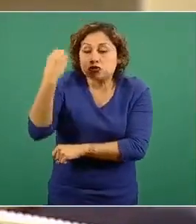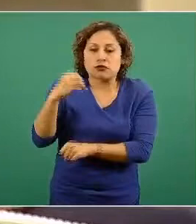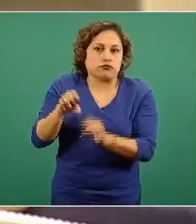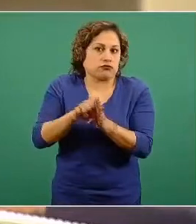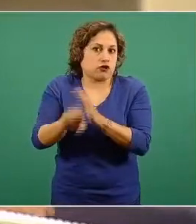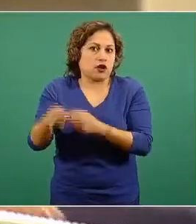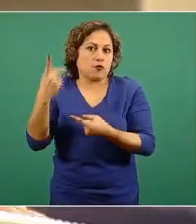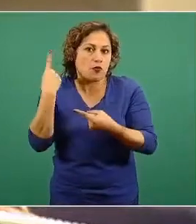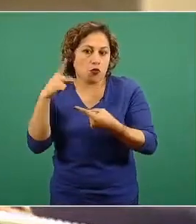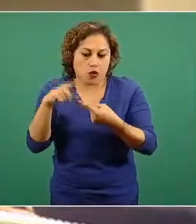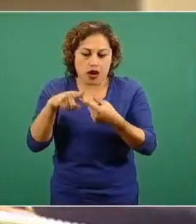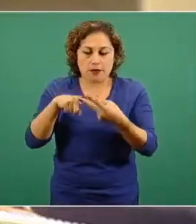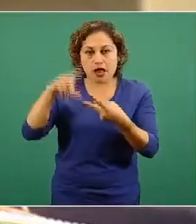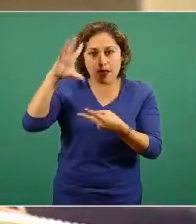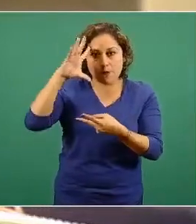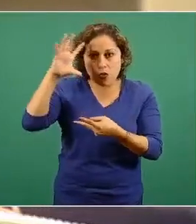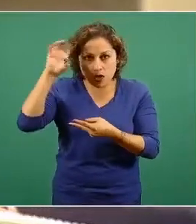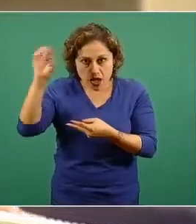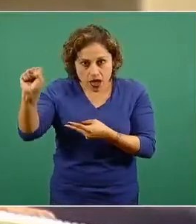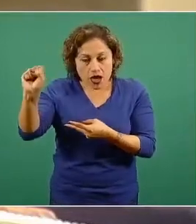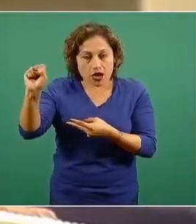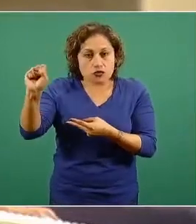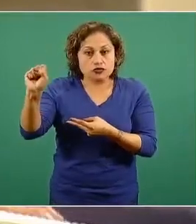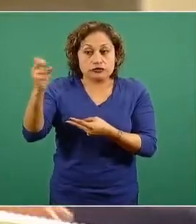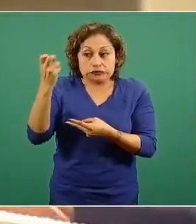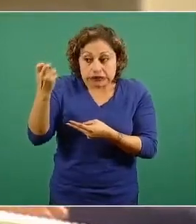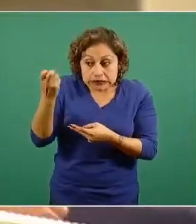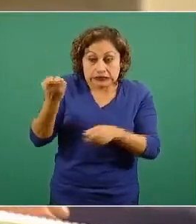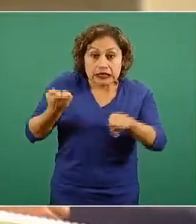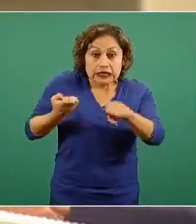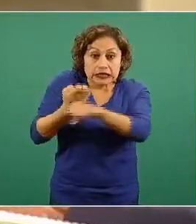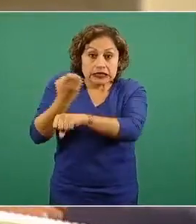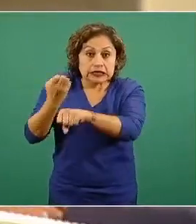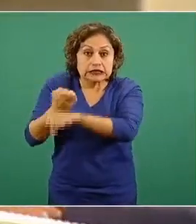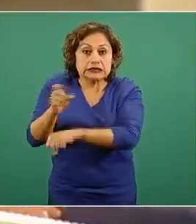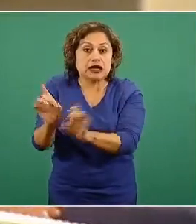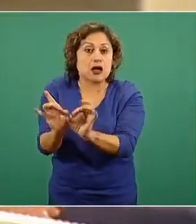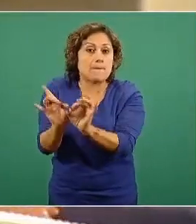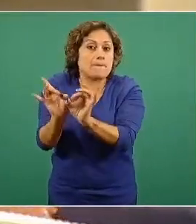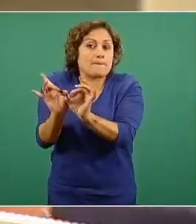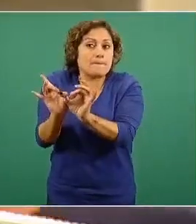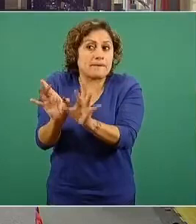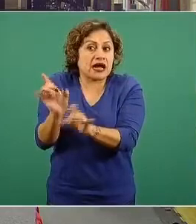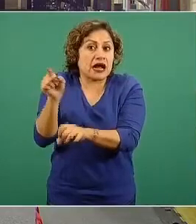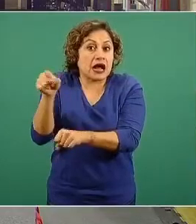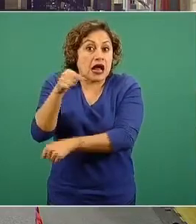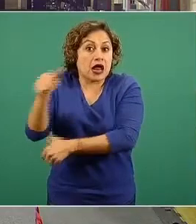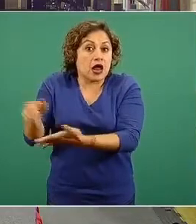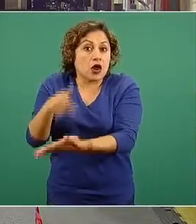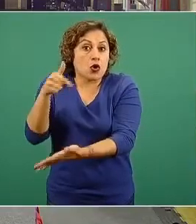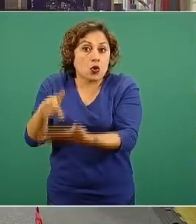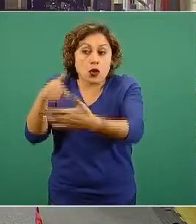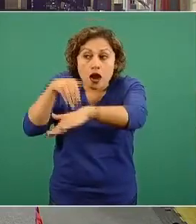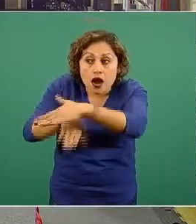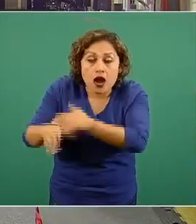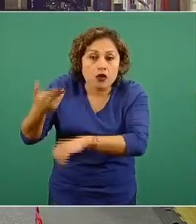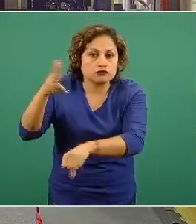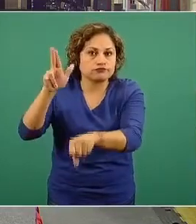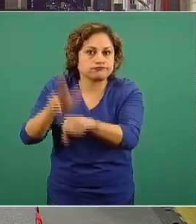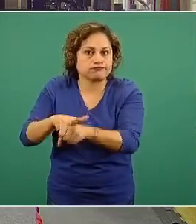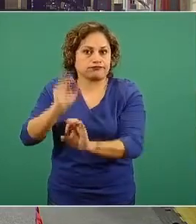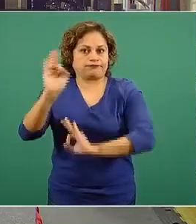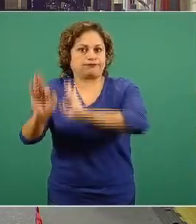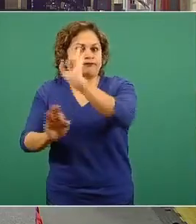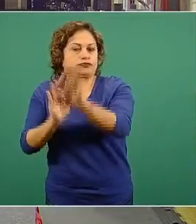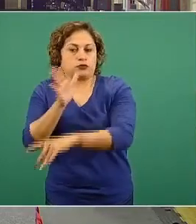estamos hablando de Morelos, que por alguna u otra razón, a lo mejor en esos lugares no les han sabido dar la atención que